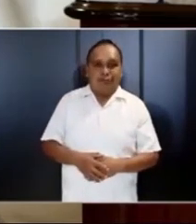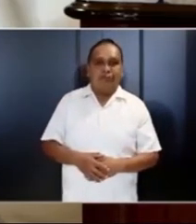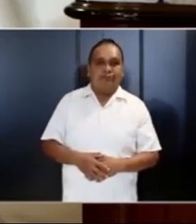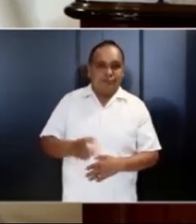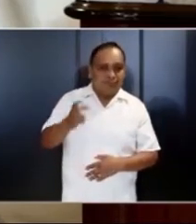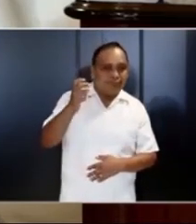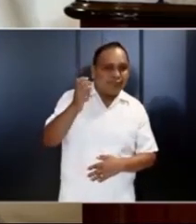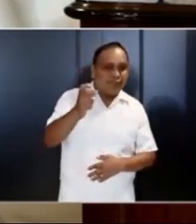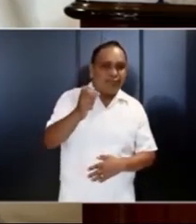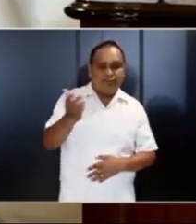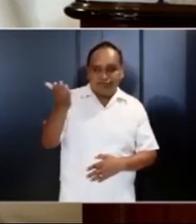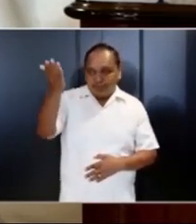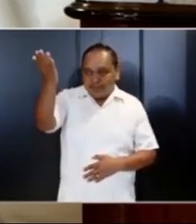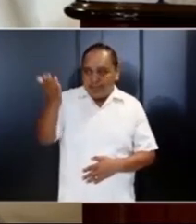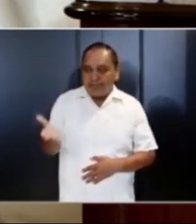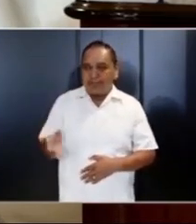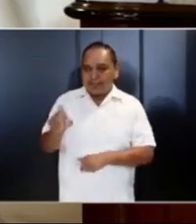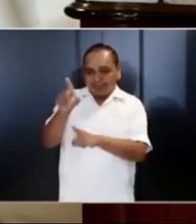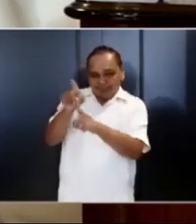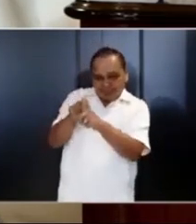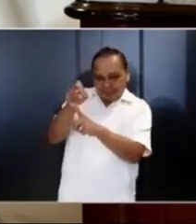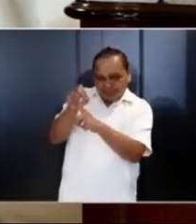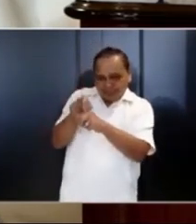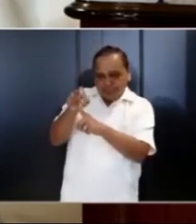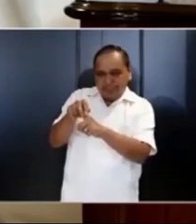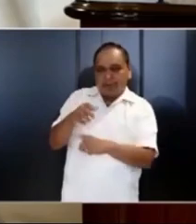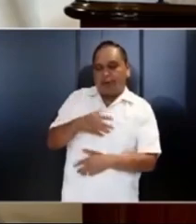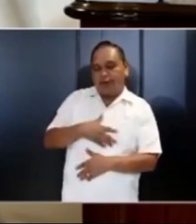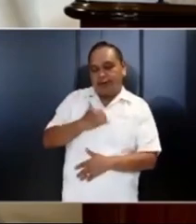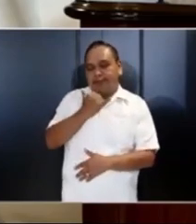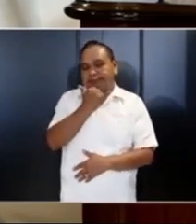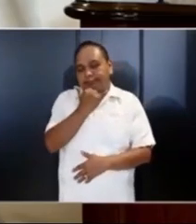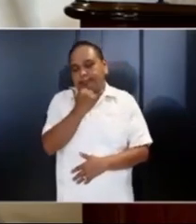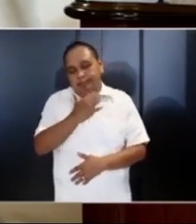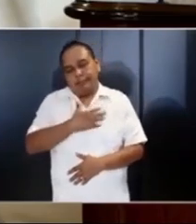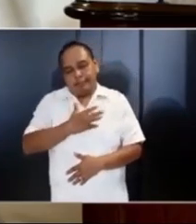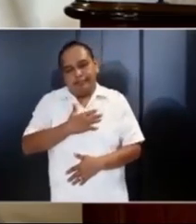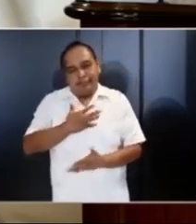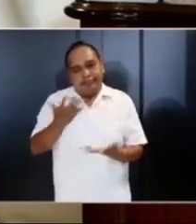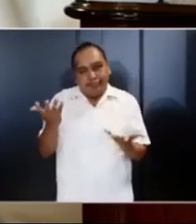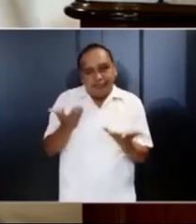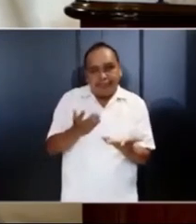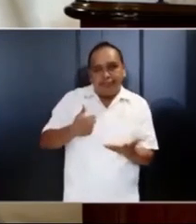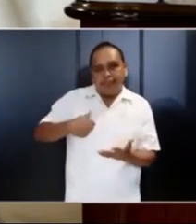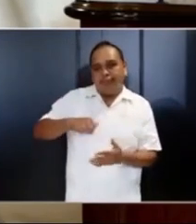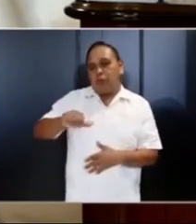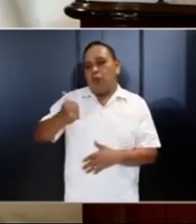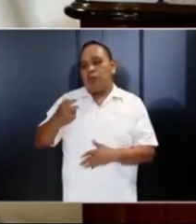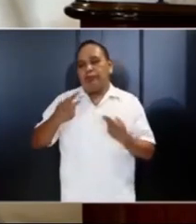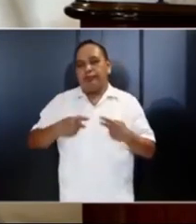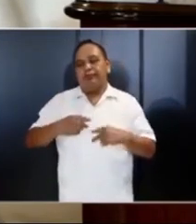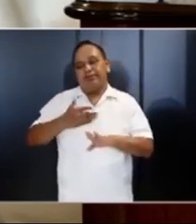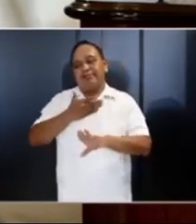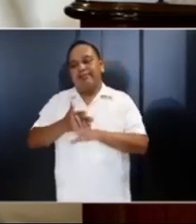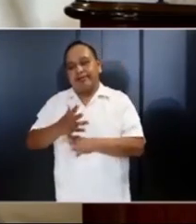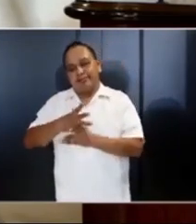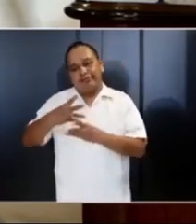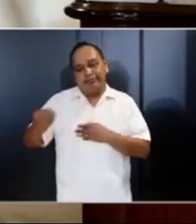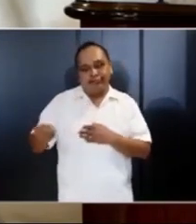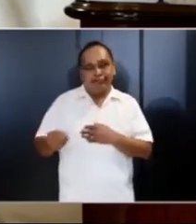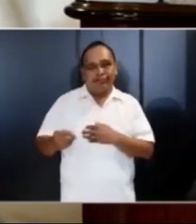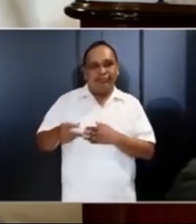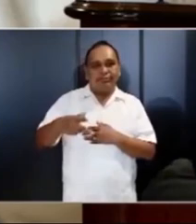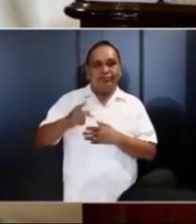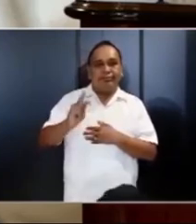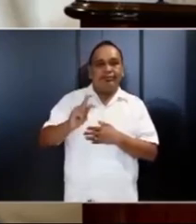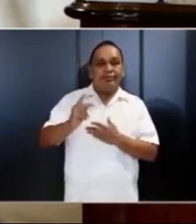lo reconoce, no es capaz de la autocrítica y decir, fallé, lo manejé mal, estoy embarrando a otras gentes, ¿verdad? Pero lo